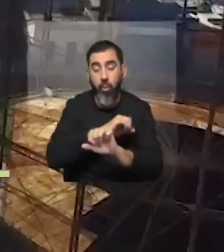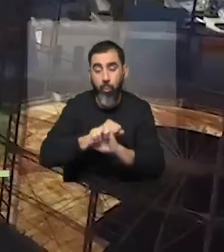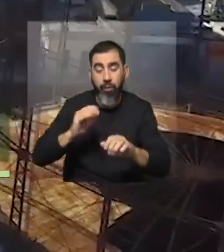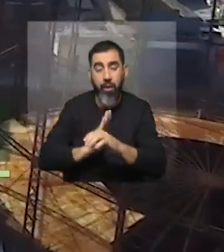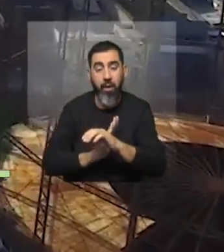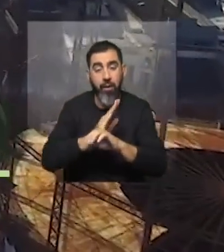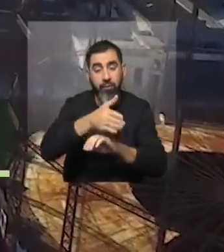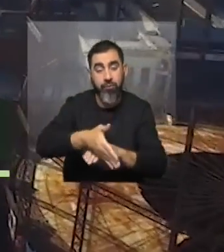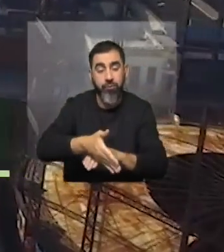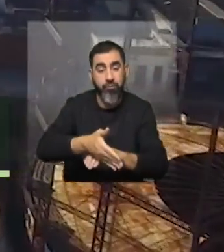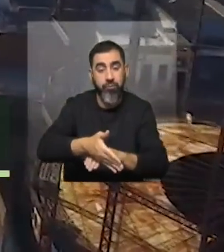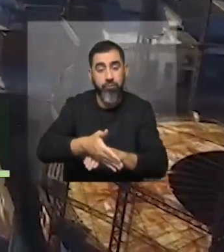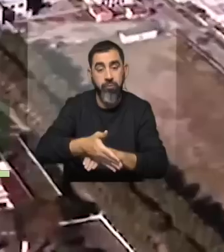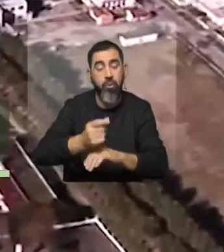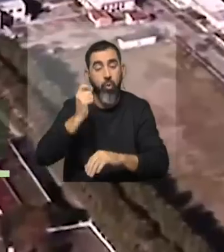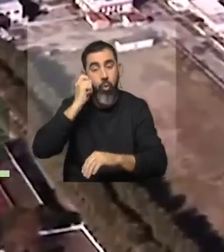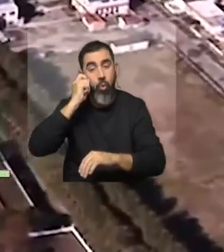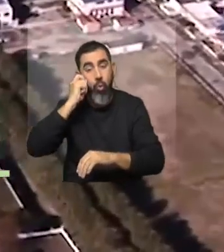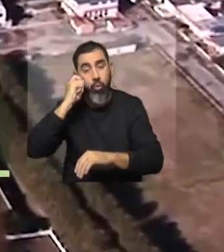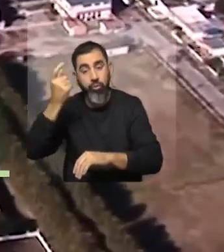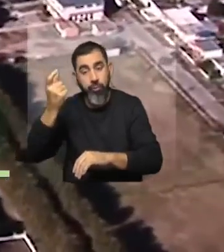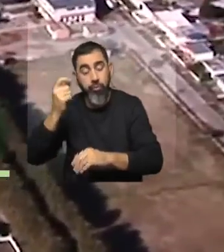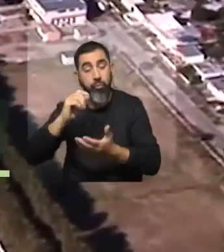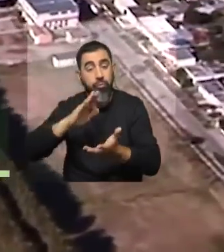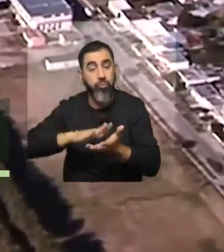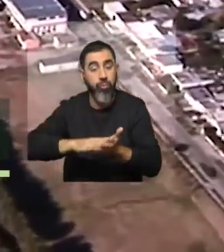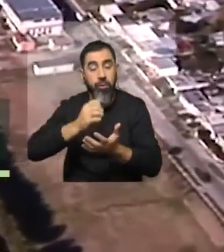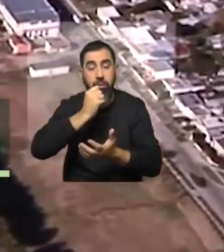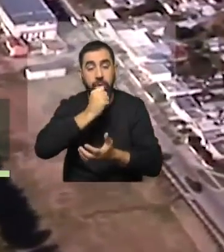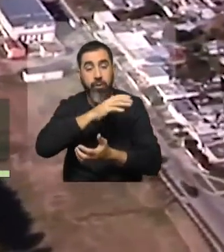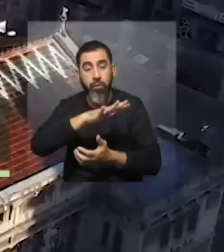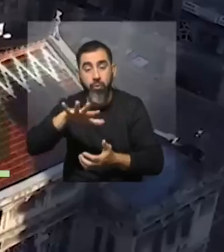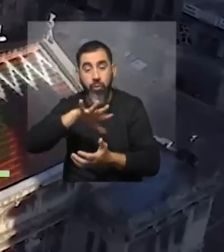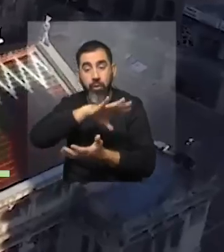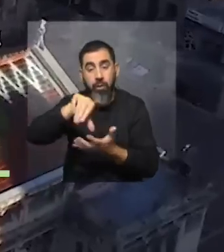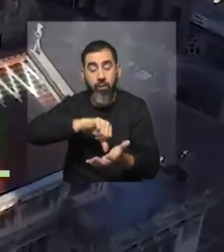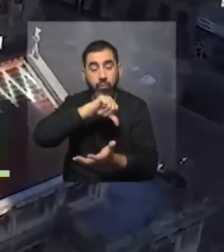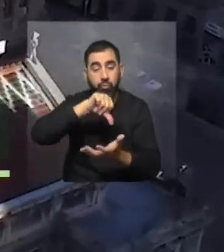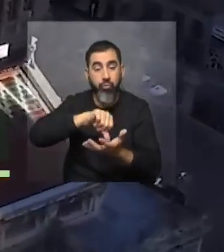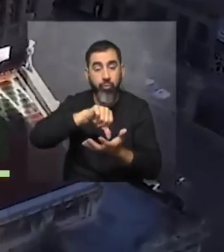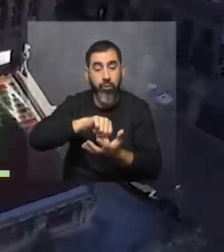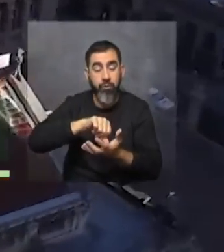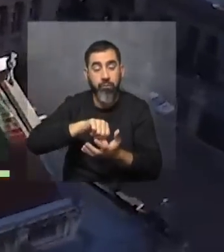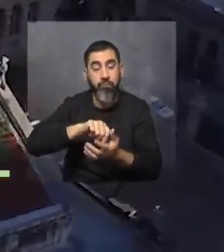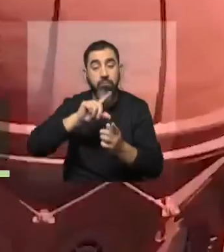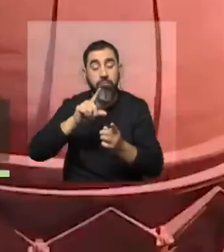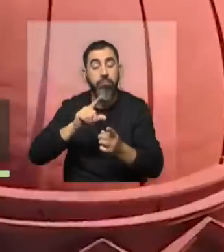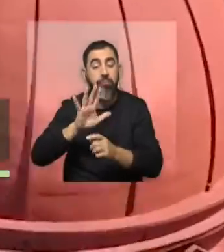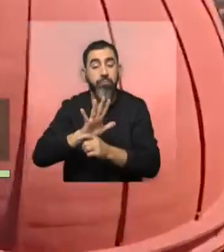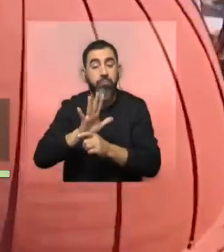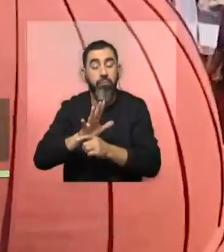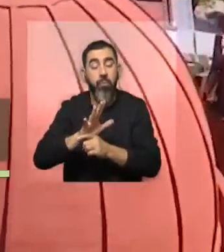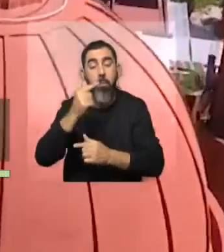acceder al conocimiento acerca de la historia de nuestra ciudad y también esto funcione como un